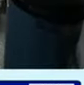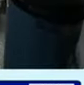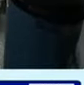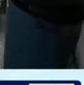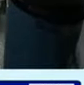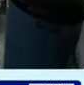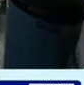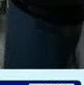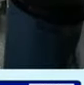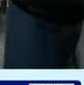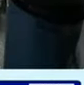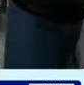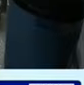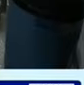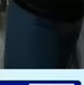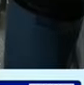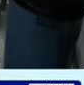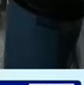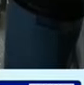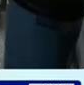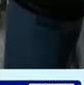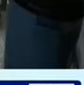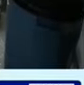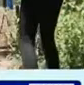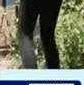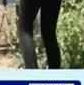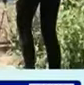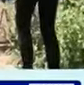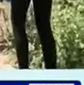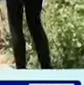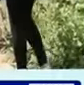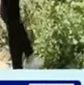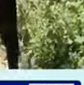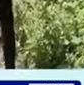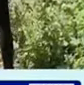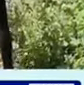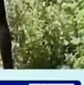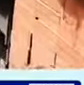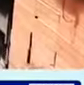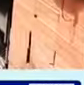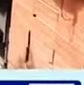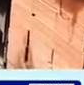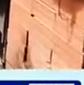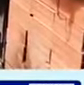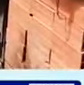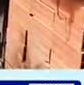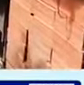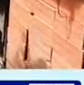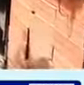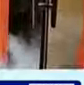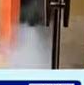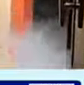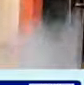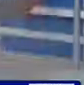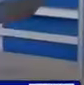los casos que se han aparecido en el continente son especialmente en Brasil y en la Amazonía del